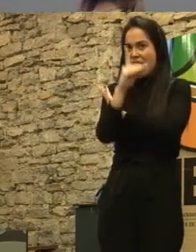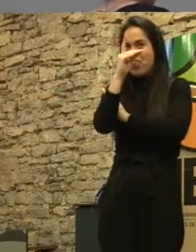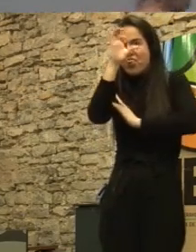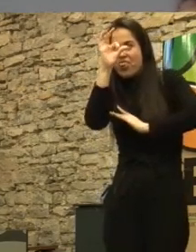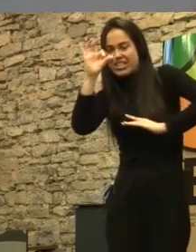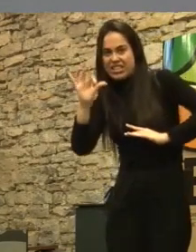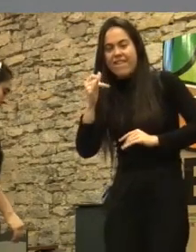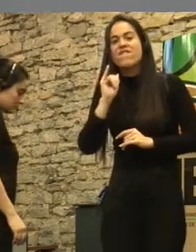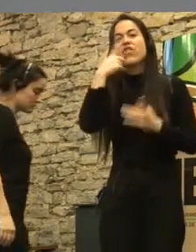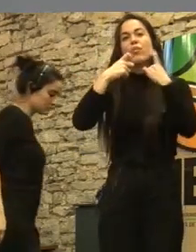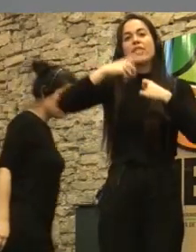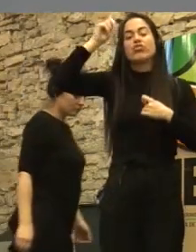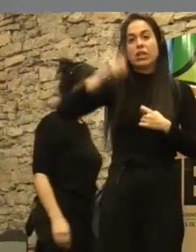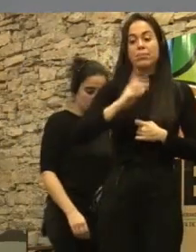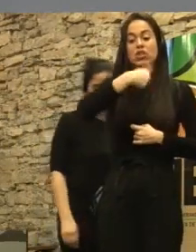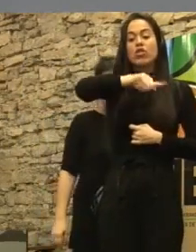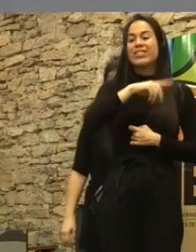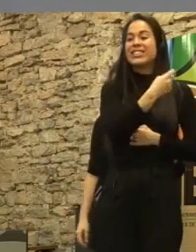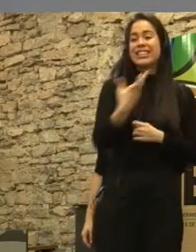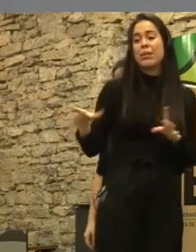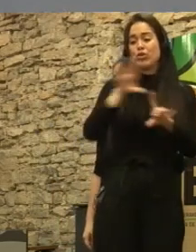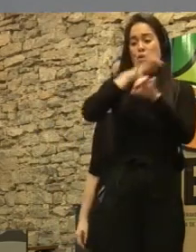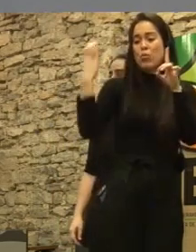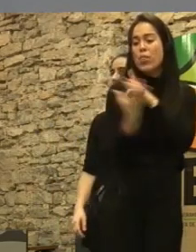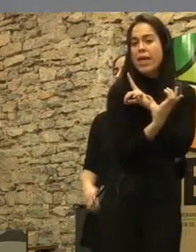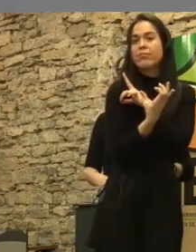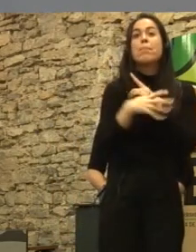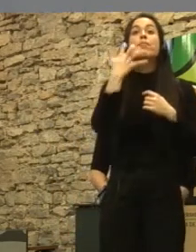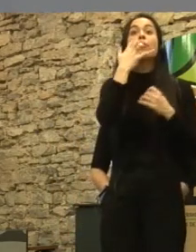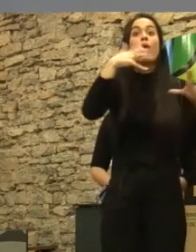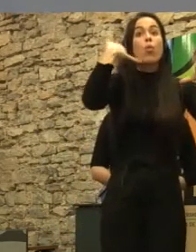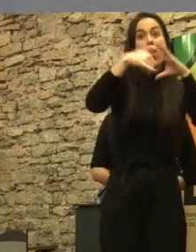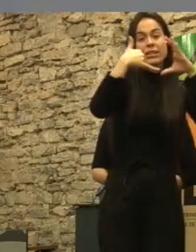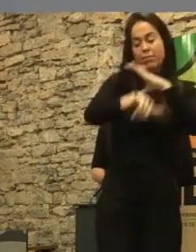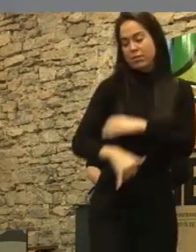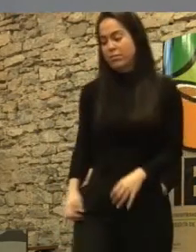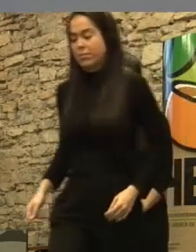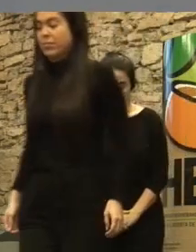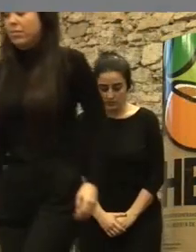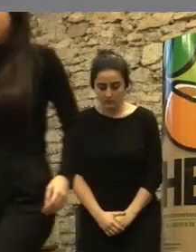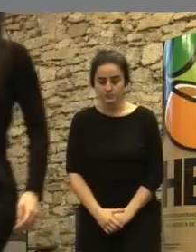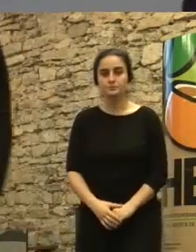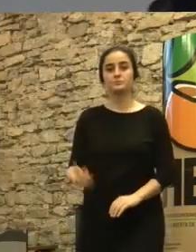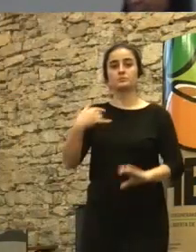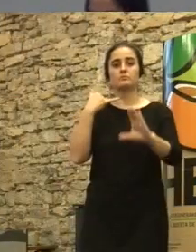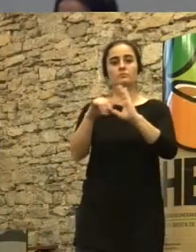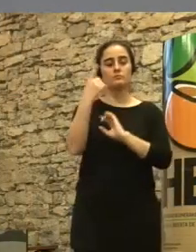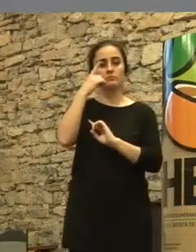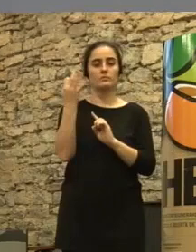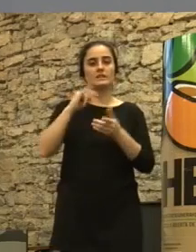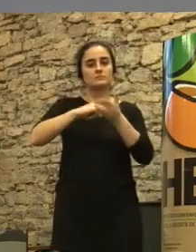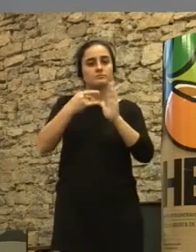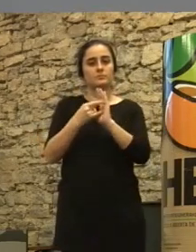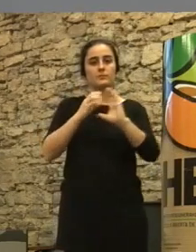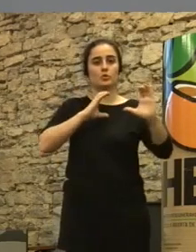información y lo que nos preocupa, y aquí es donde necesitamos a la comunidad, es WhatsApp. WhatsApp sabemos que es un sistema de telecomunicaciones. Sirve